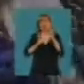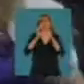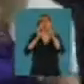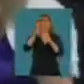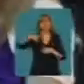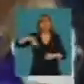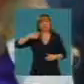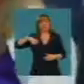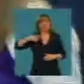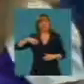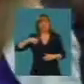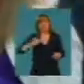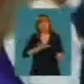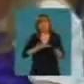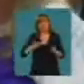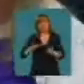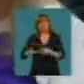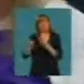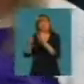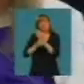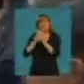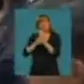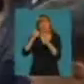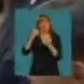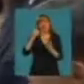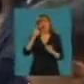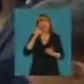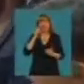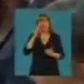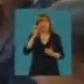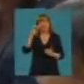de Desarrollo Social de la Nación.